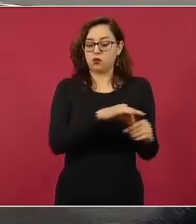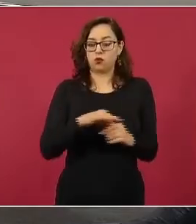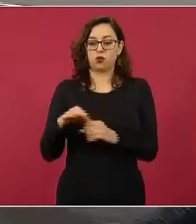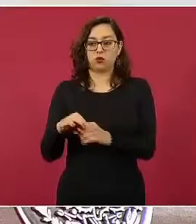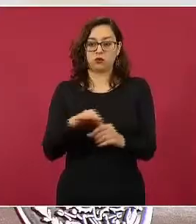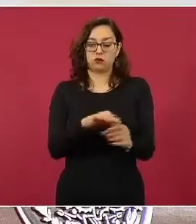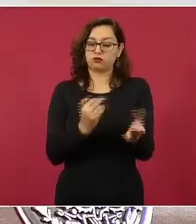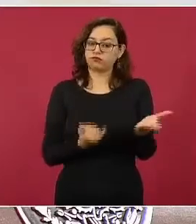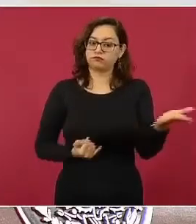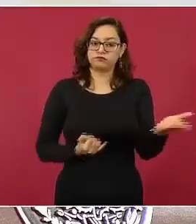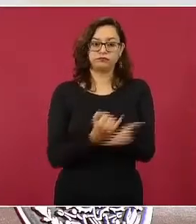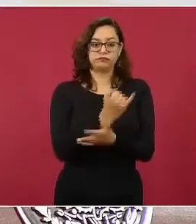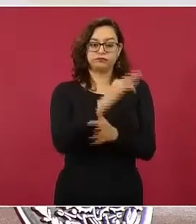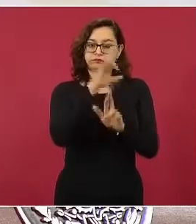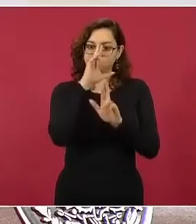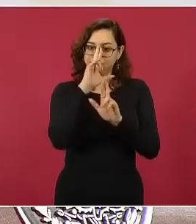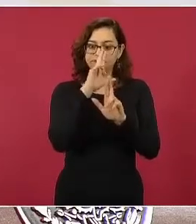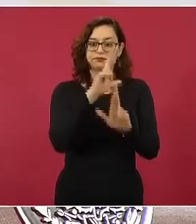Ni ahí solitos